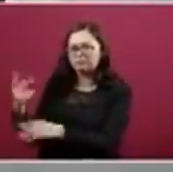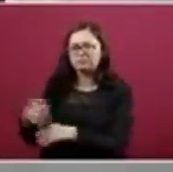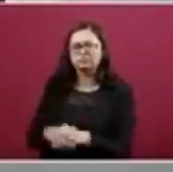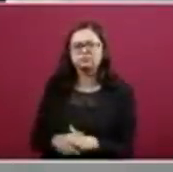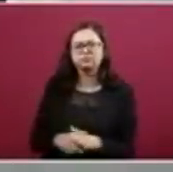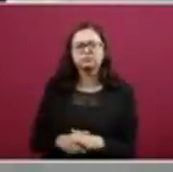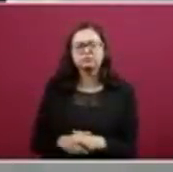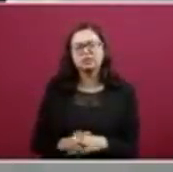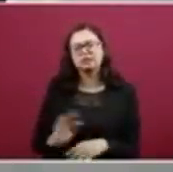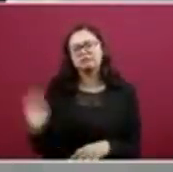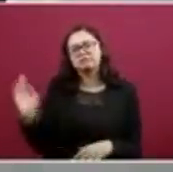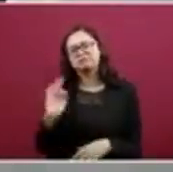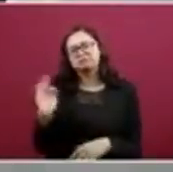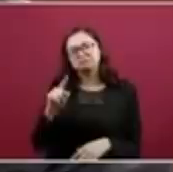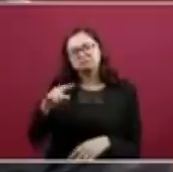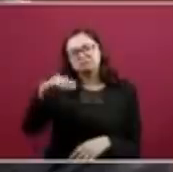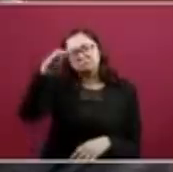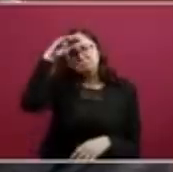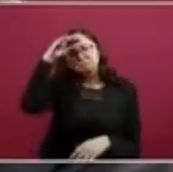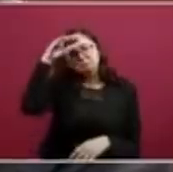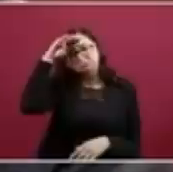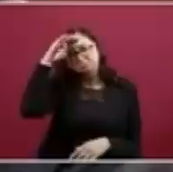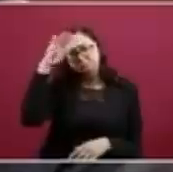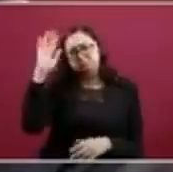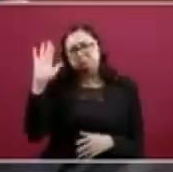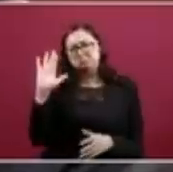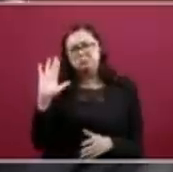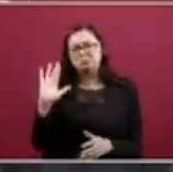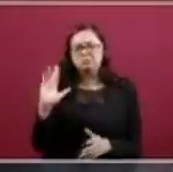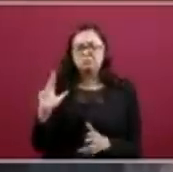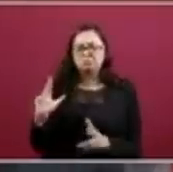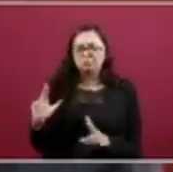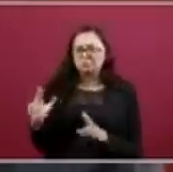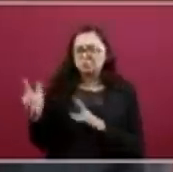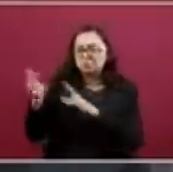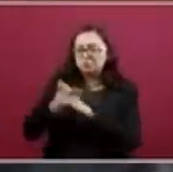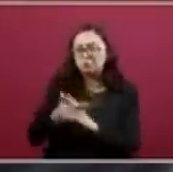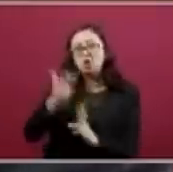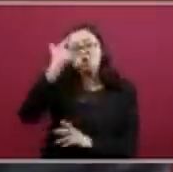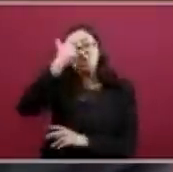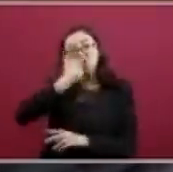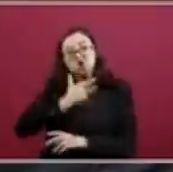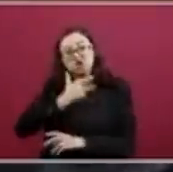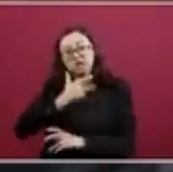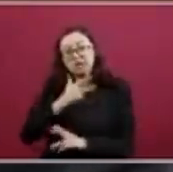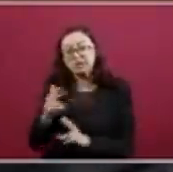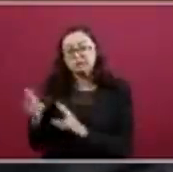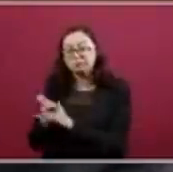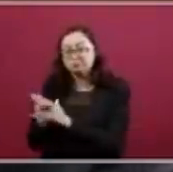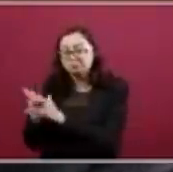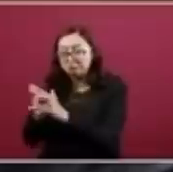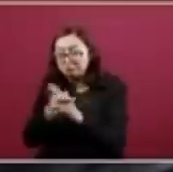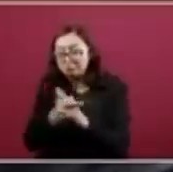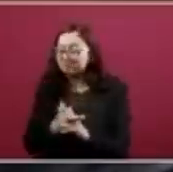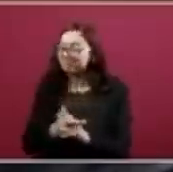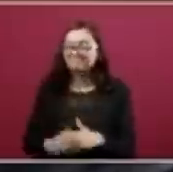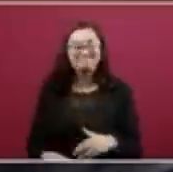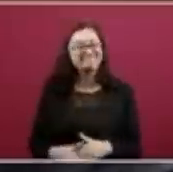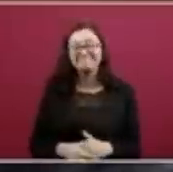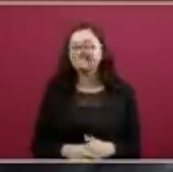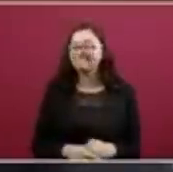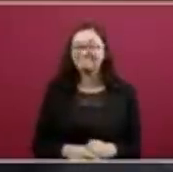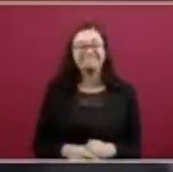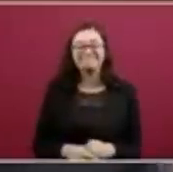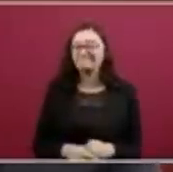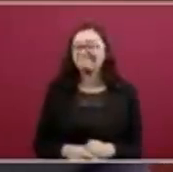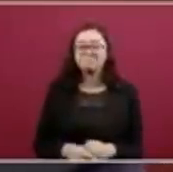Muchos podrían pensar que los homicidios se cometen por la noche y no es así.